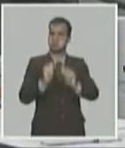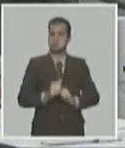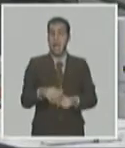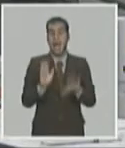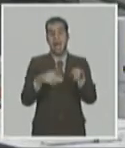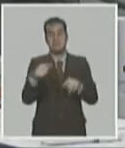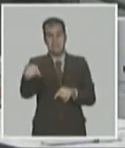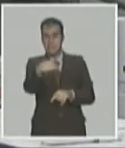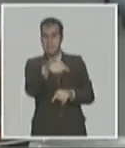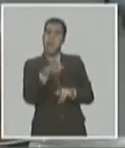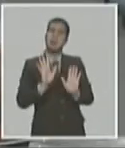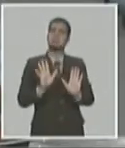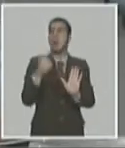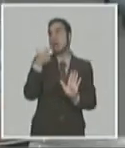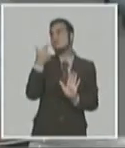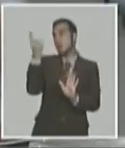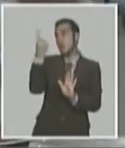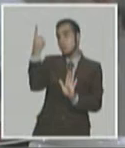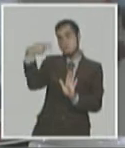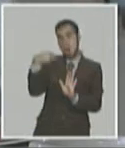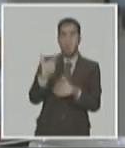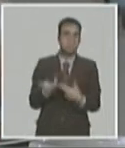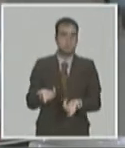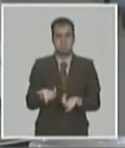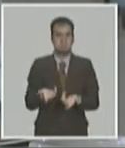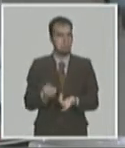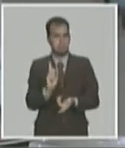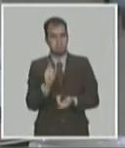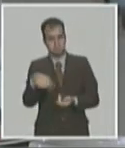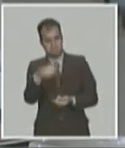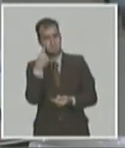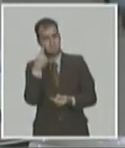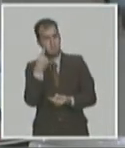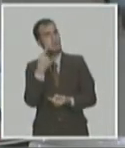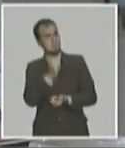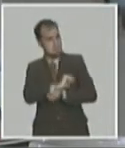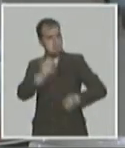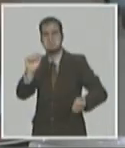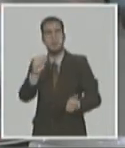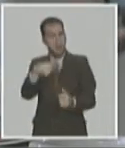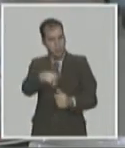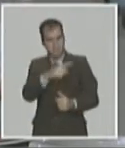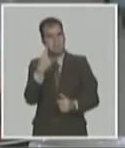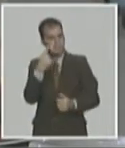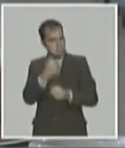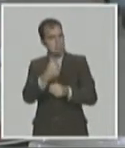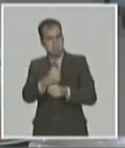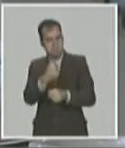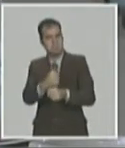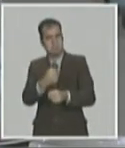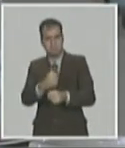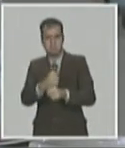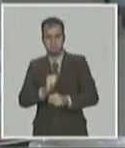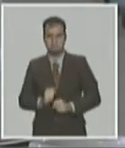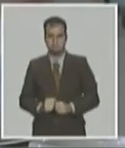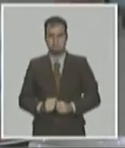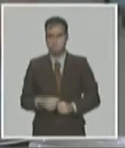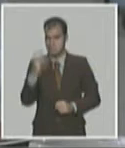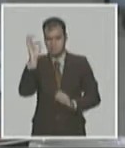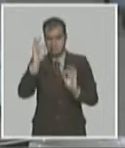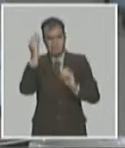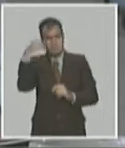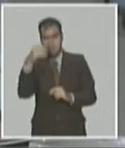cómo hacerlo. Y yo creo que eso tiene que ver también con los cambios a que tenemos que llegar. Un núcleo de partido no tiene que esperar recibir